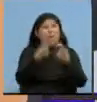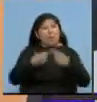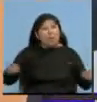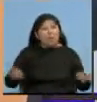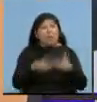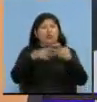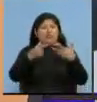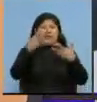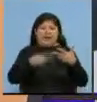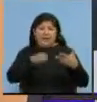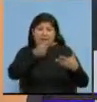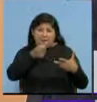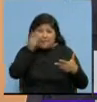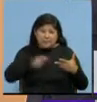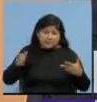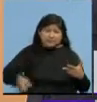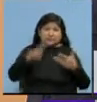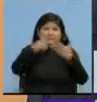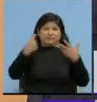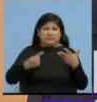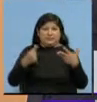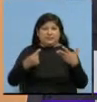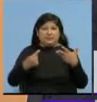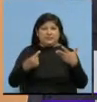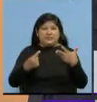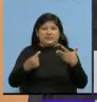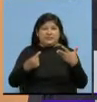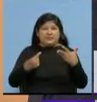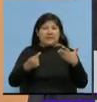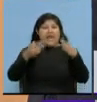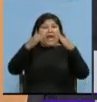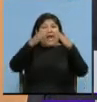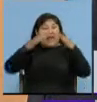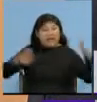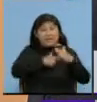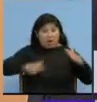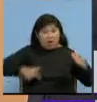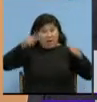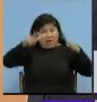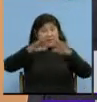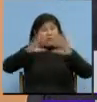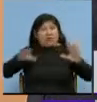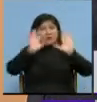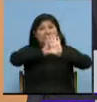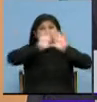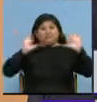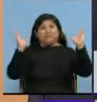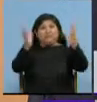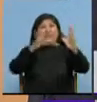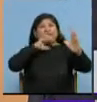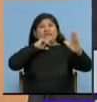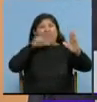con animación. Pusimos la casa de gobierno de color verde, que es el color de la donación de órganos, realmente estaba